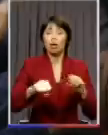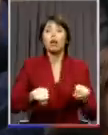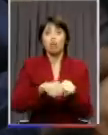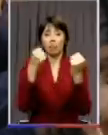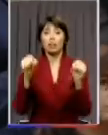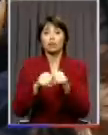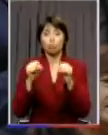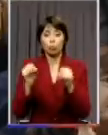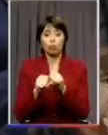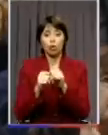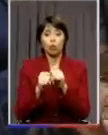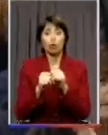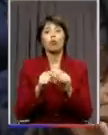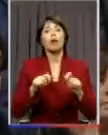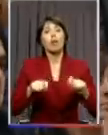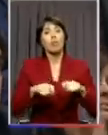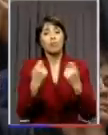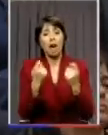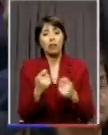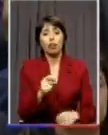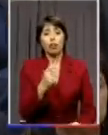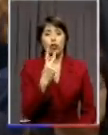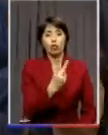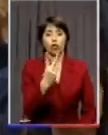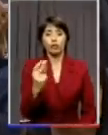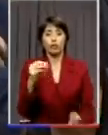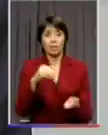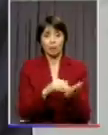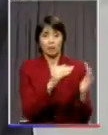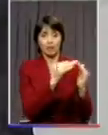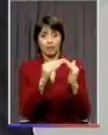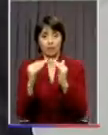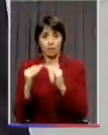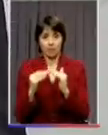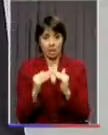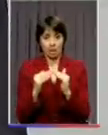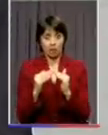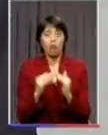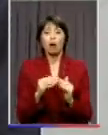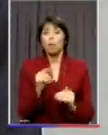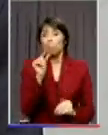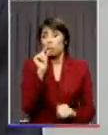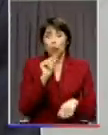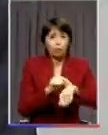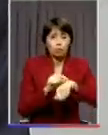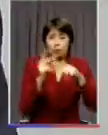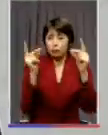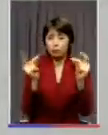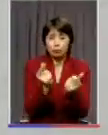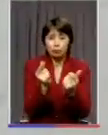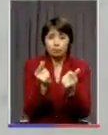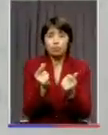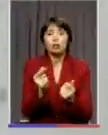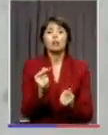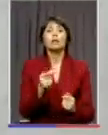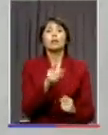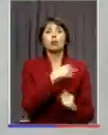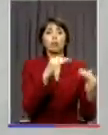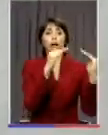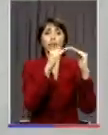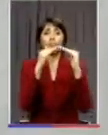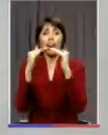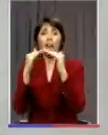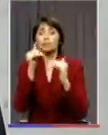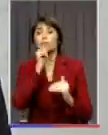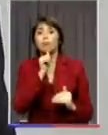destruyeron o dañaron 220.000 viviendas. En pocos minutos, nuestro déficit habitacional